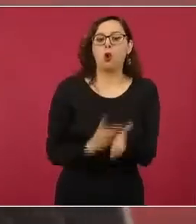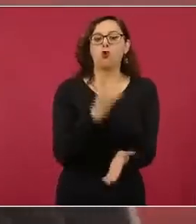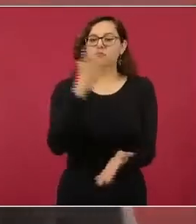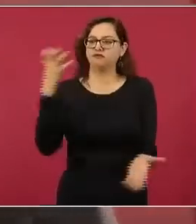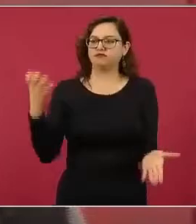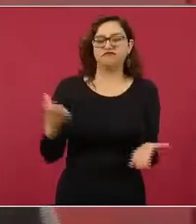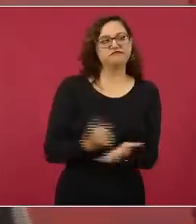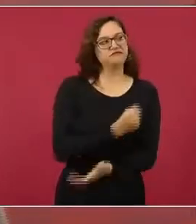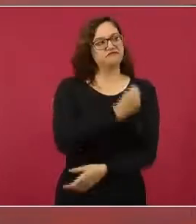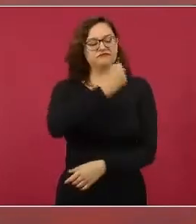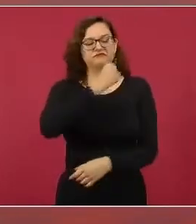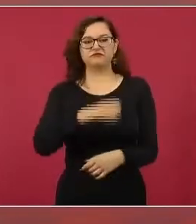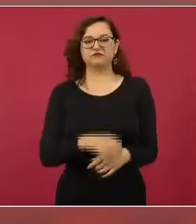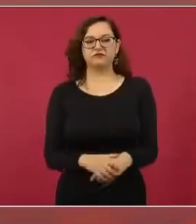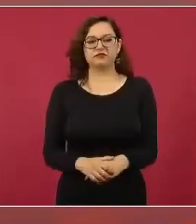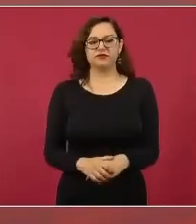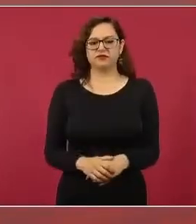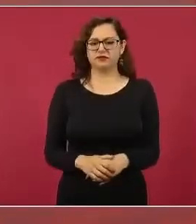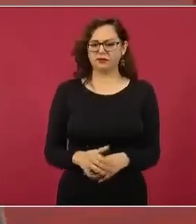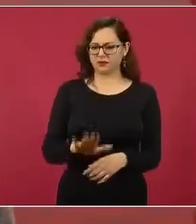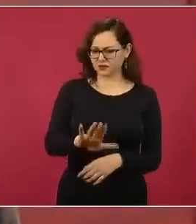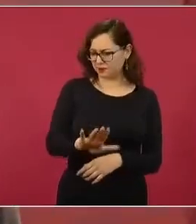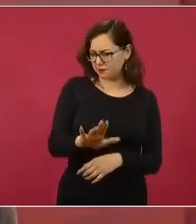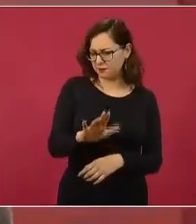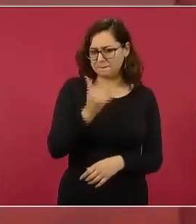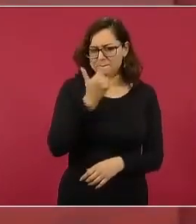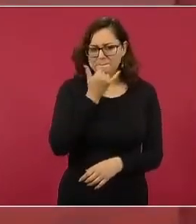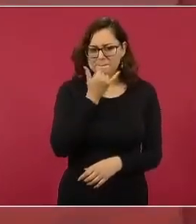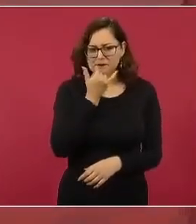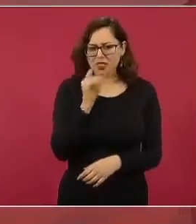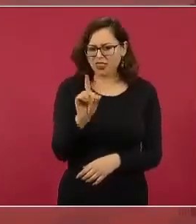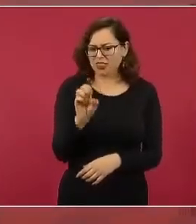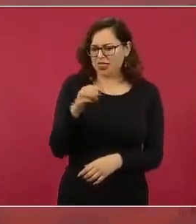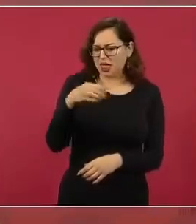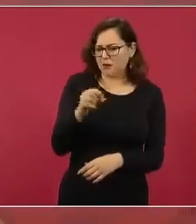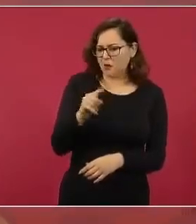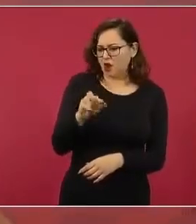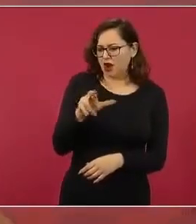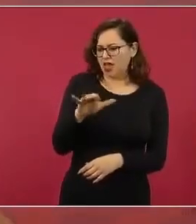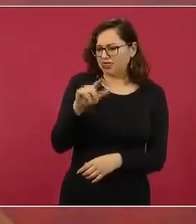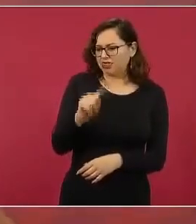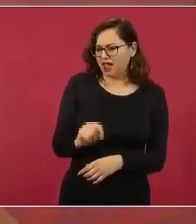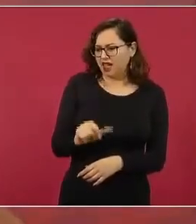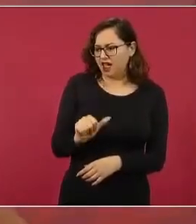Hay muchas interpretaciones. ¿Por qué